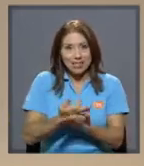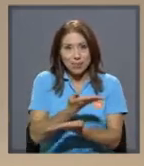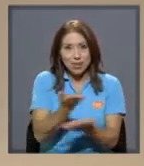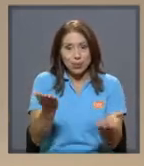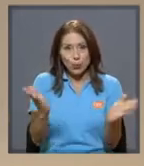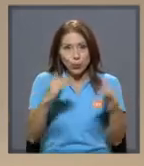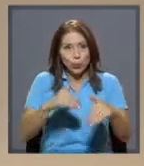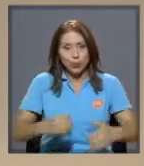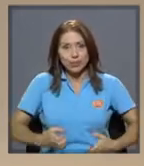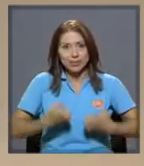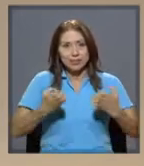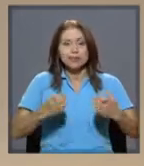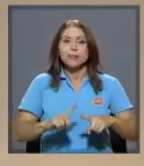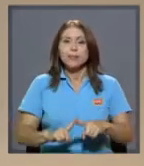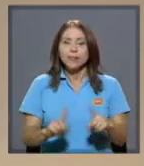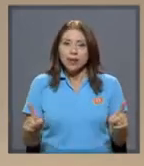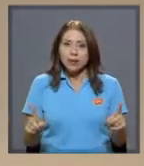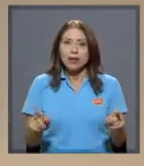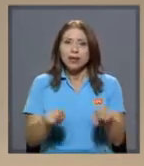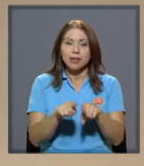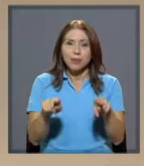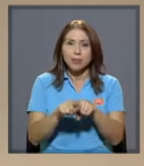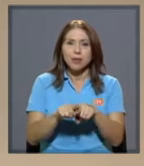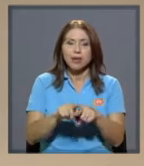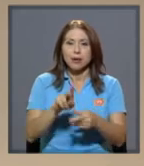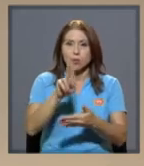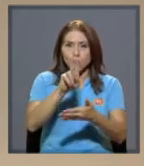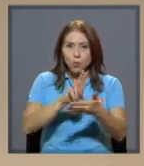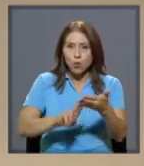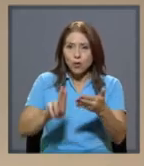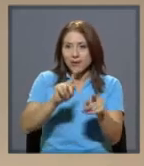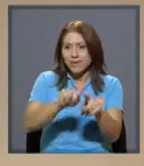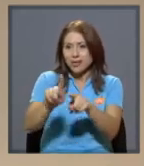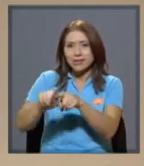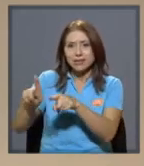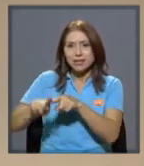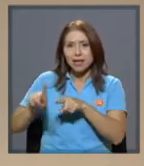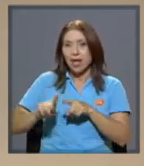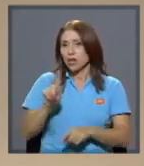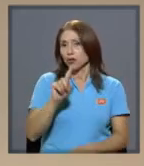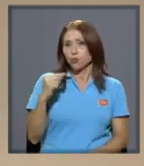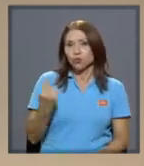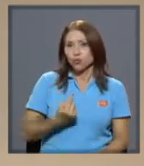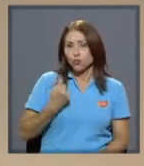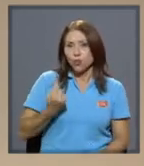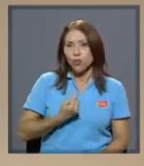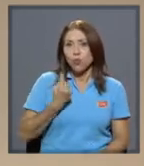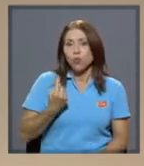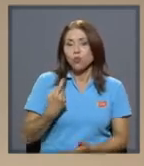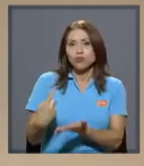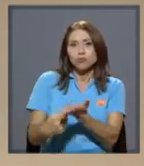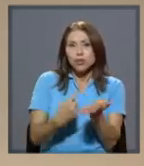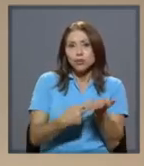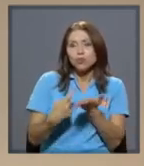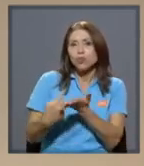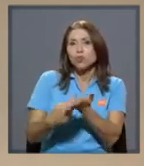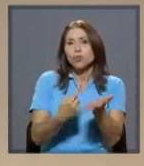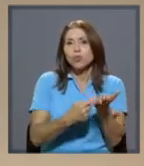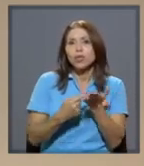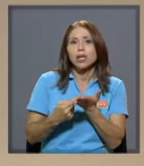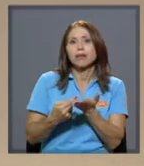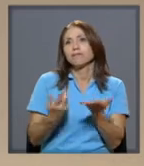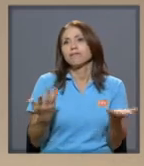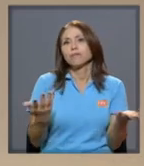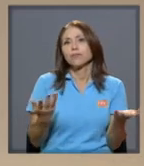pero que también las universidades no solo discuten cuántos